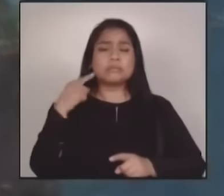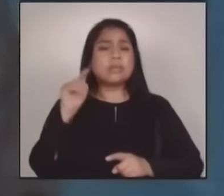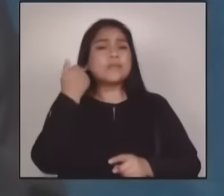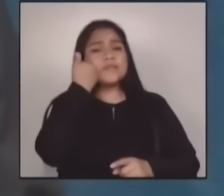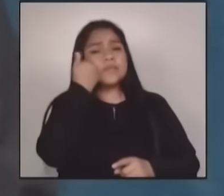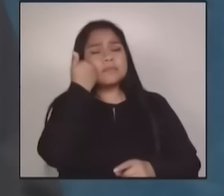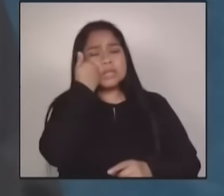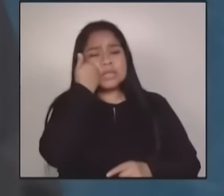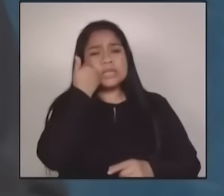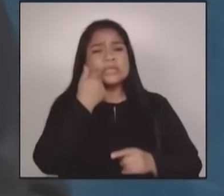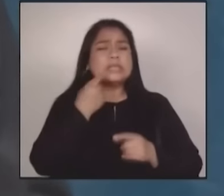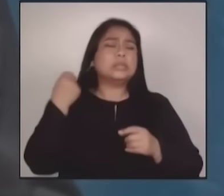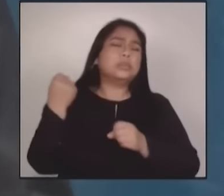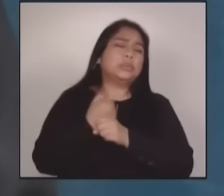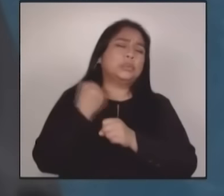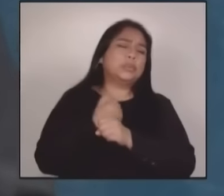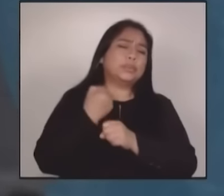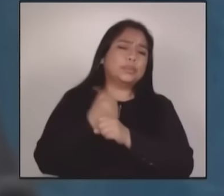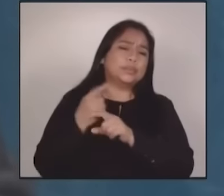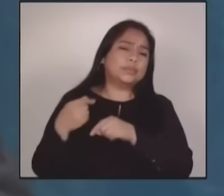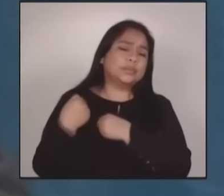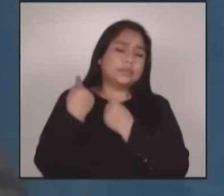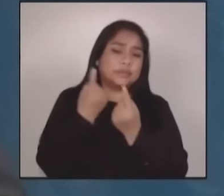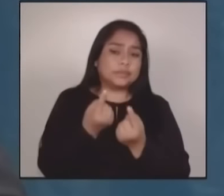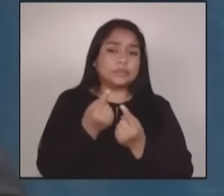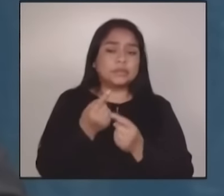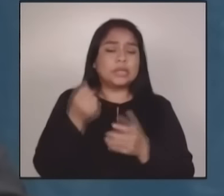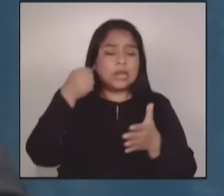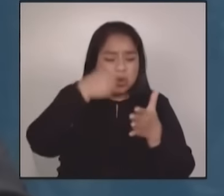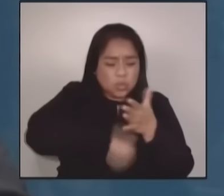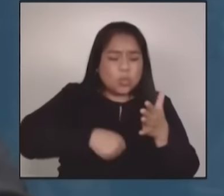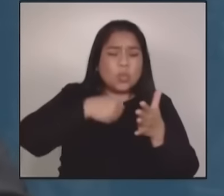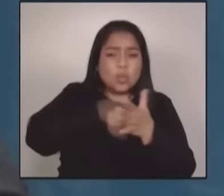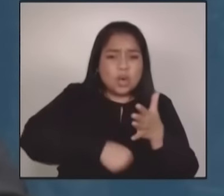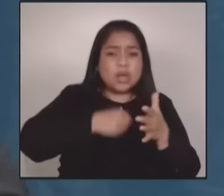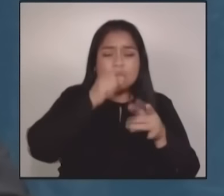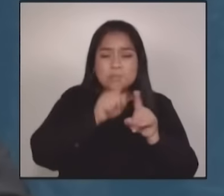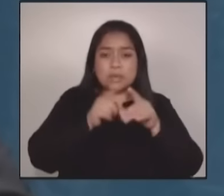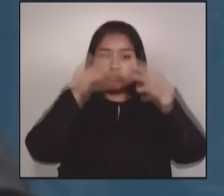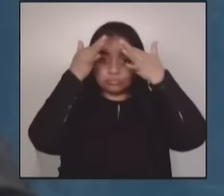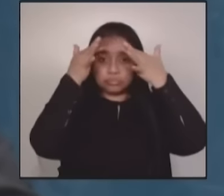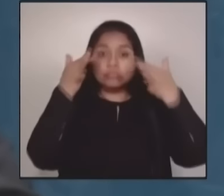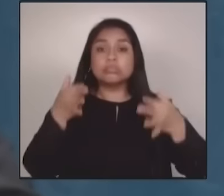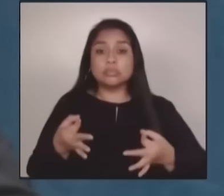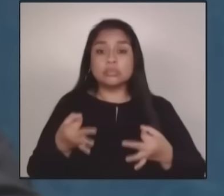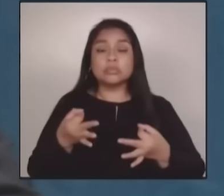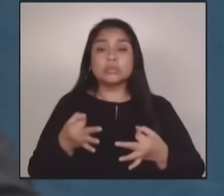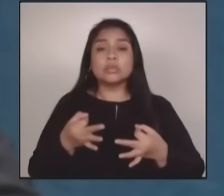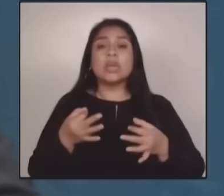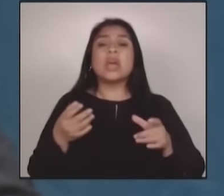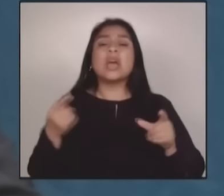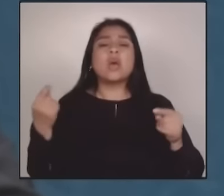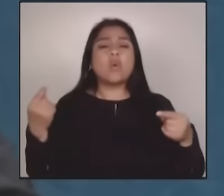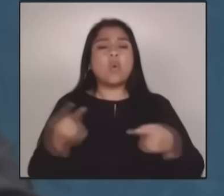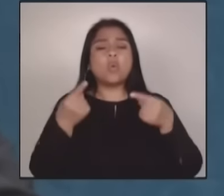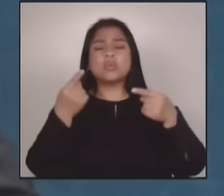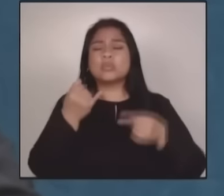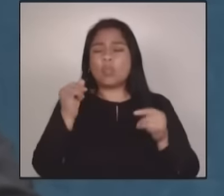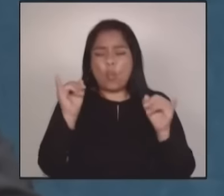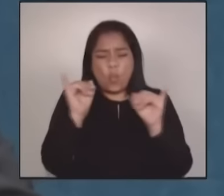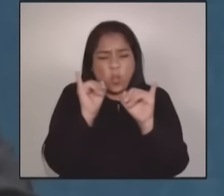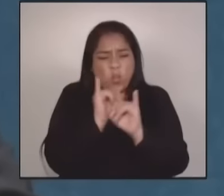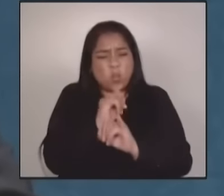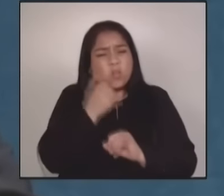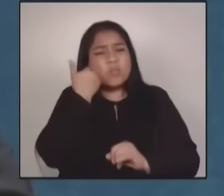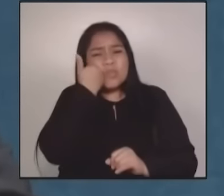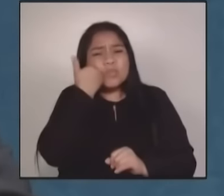crónicas. Lucharemos de manera decidida contra la desnutrición, con